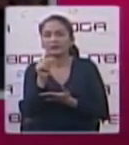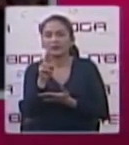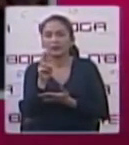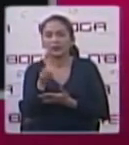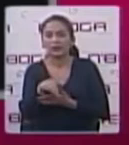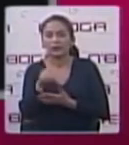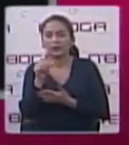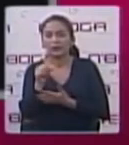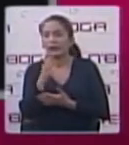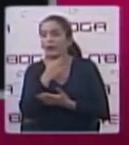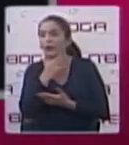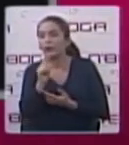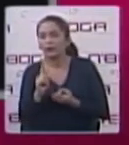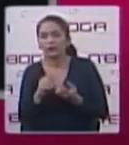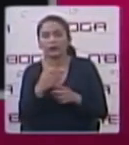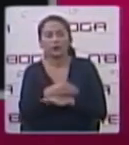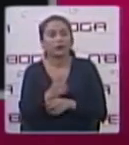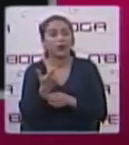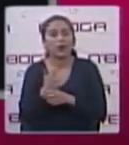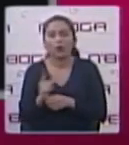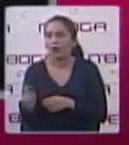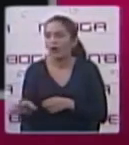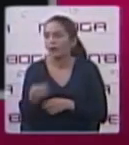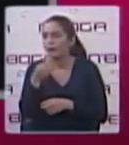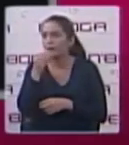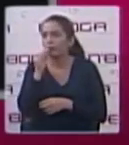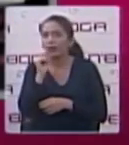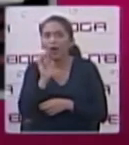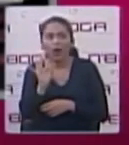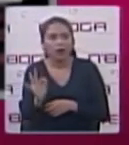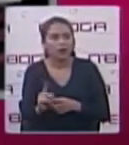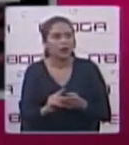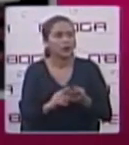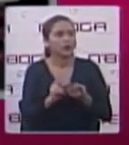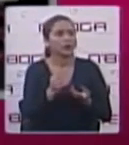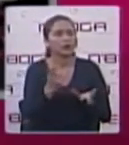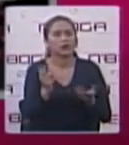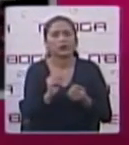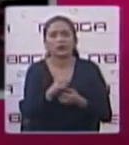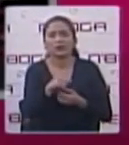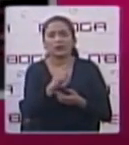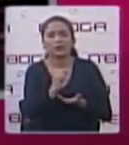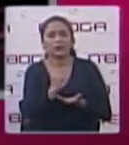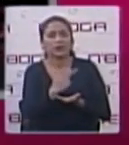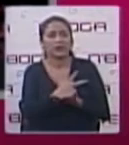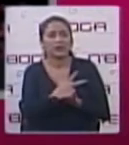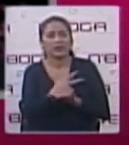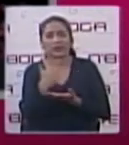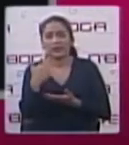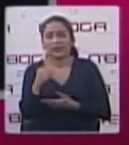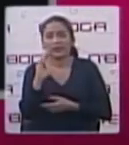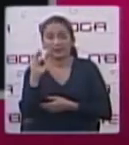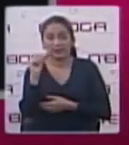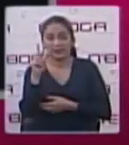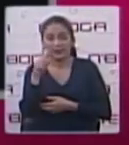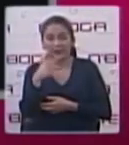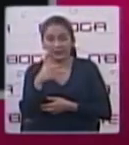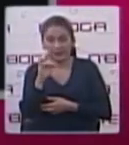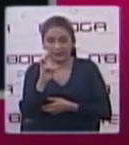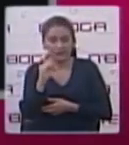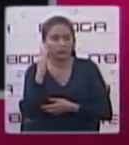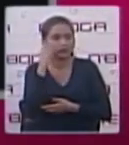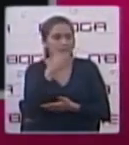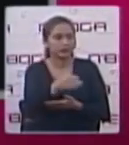café de Loja, me fui haciendo amante del café del noroccidente de Pichincha, del de Carchi, y también